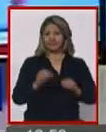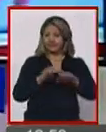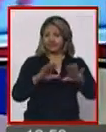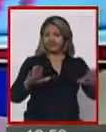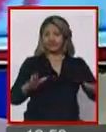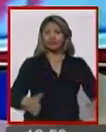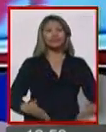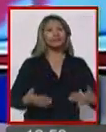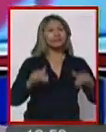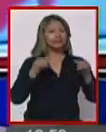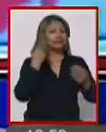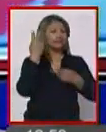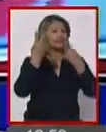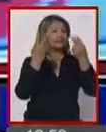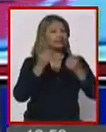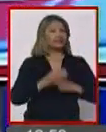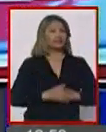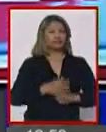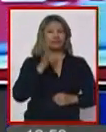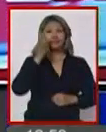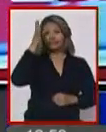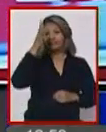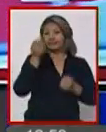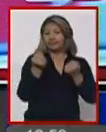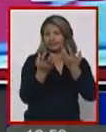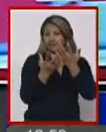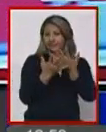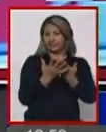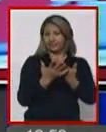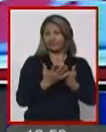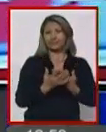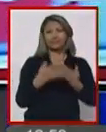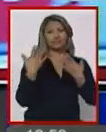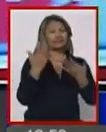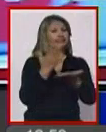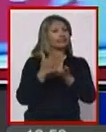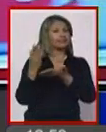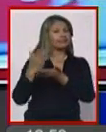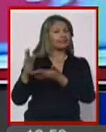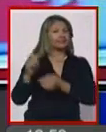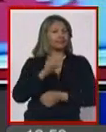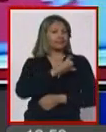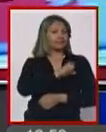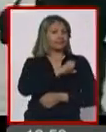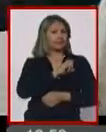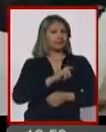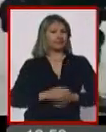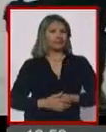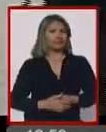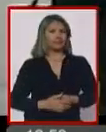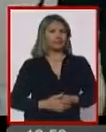Y los menores que se encontraban visitando a sus progenitores en el penal de Palmasola fueron retirados por la policía.